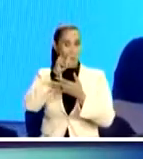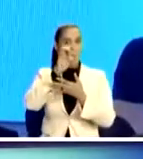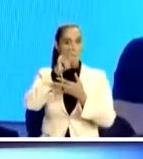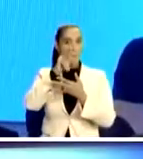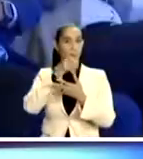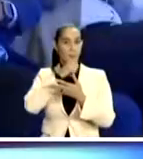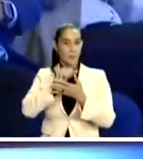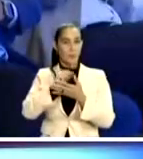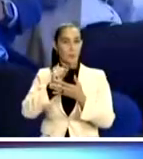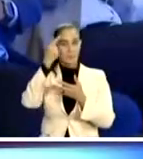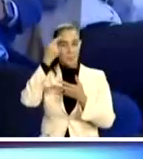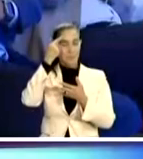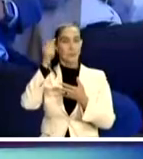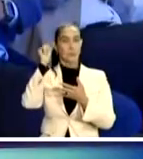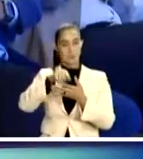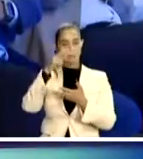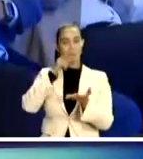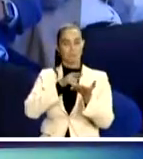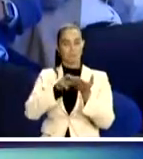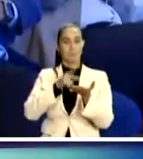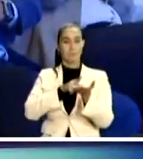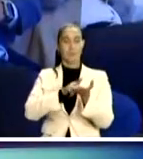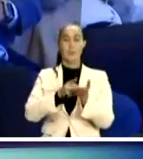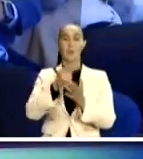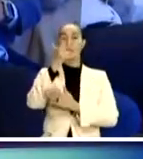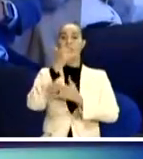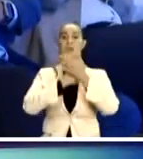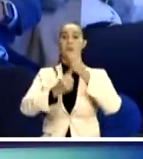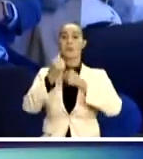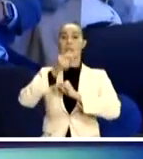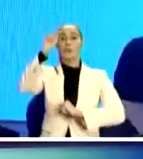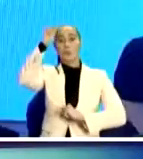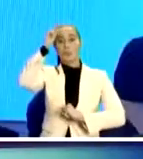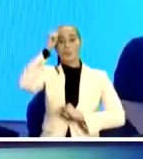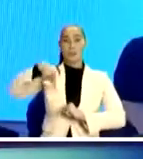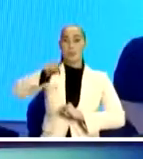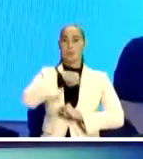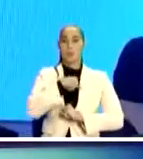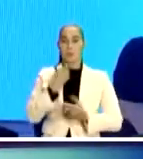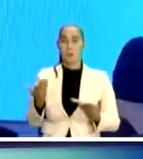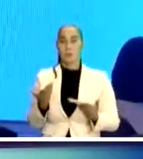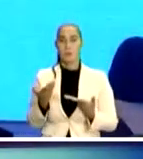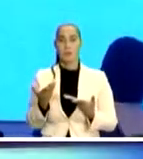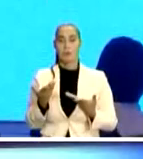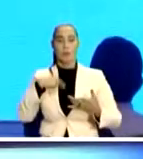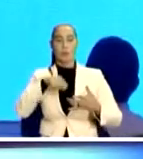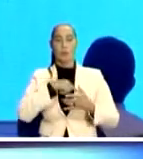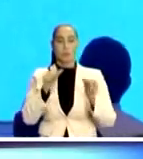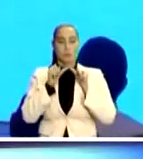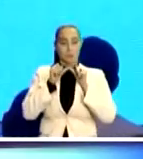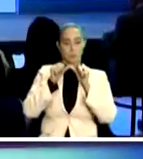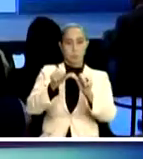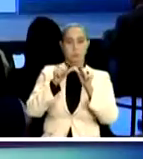presidente Responde lo que tenga que responder o tiene el derecho de acogerse al silencio o decir sobre ese tema no tengo